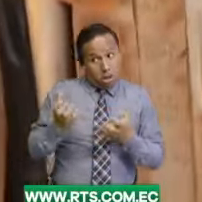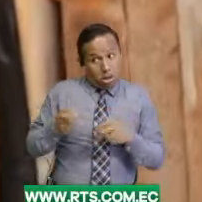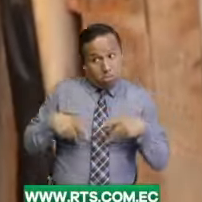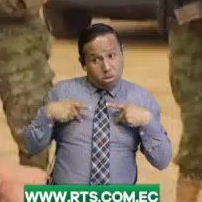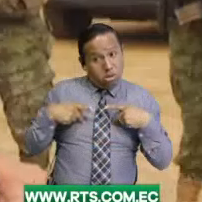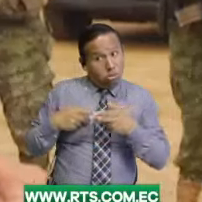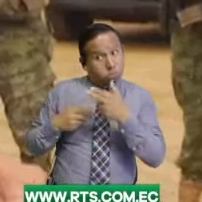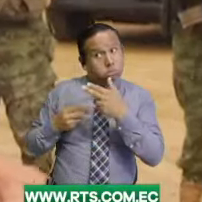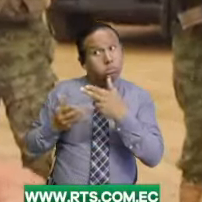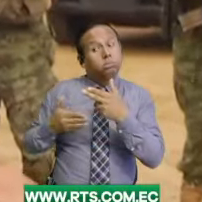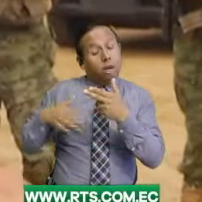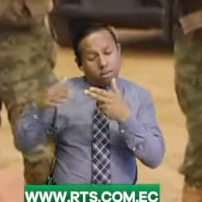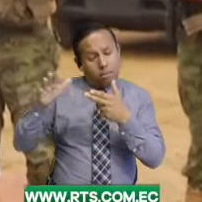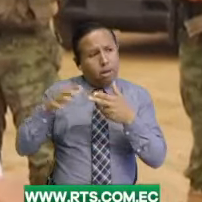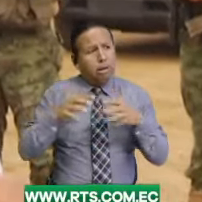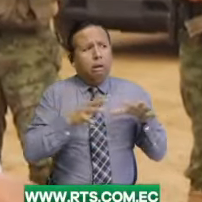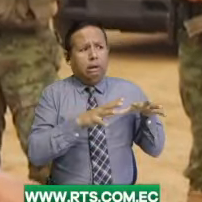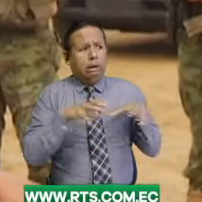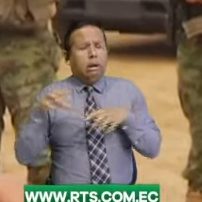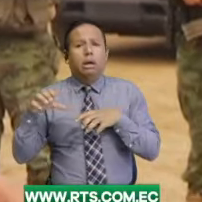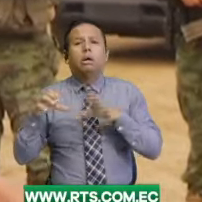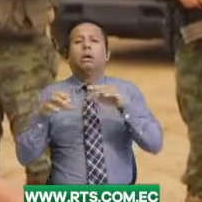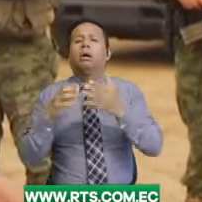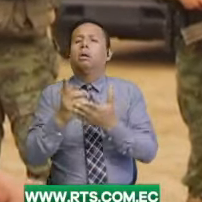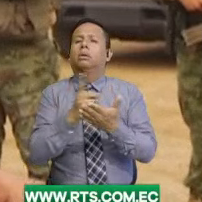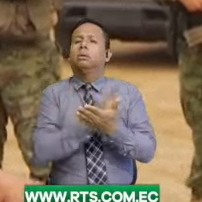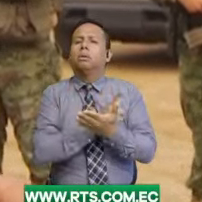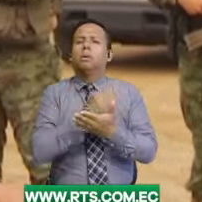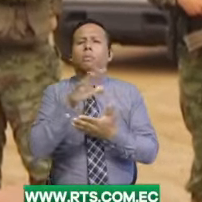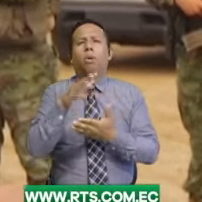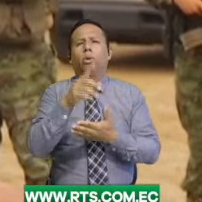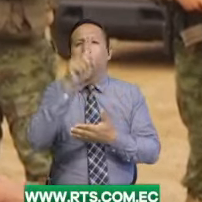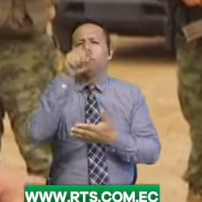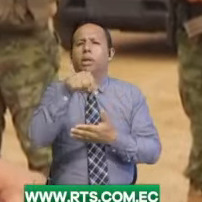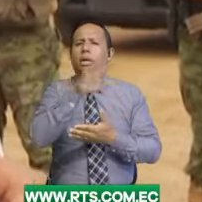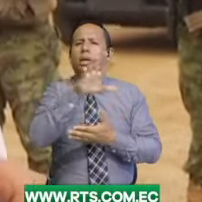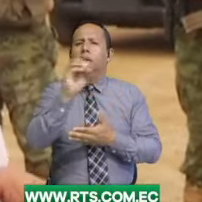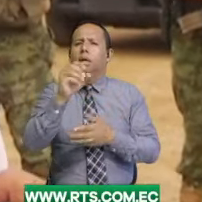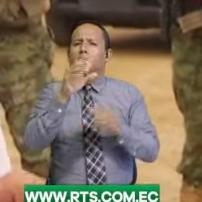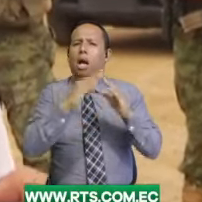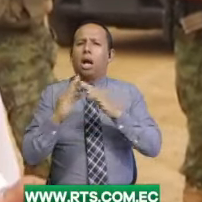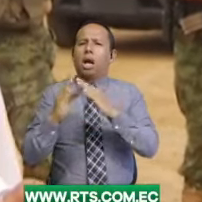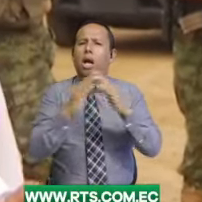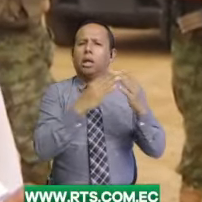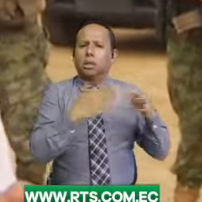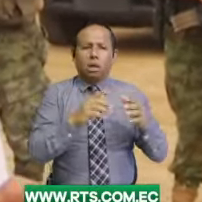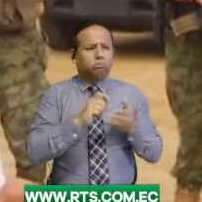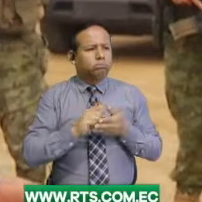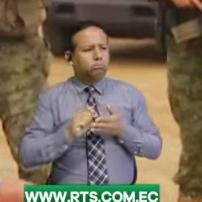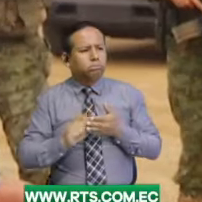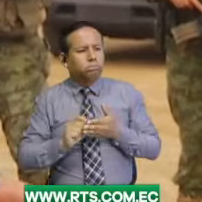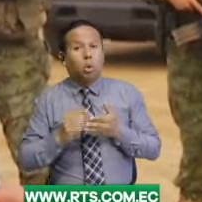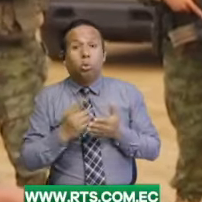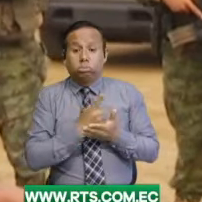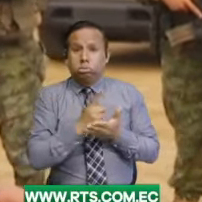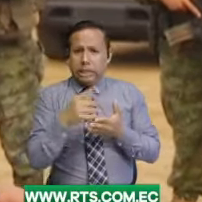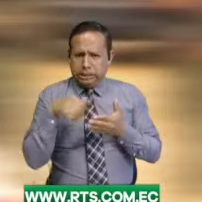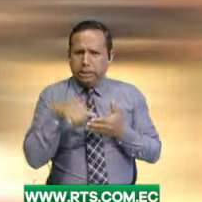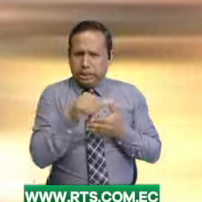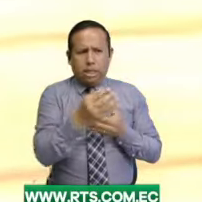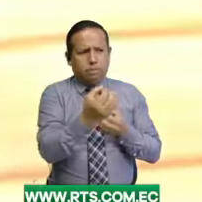vida. Y hasta el cierre de la semana pasada teníamos más de 1.500 viviendas censadas y esta semana continuamos hasta culminar este